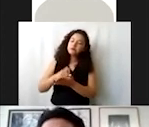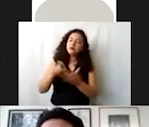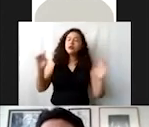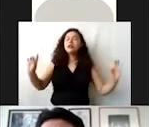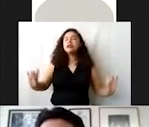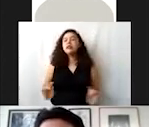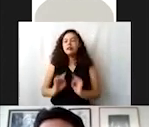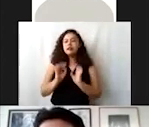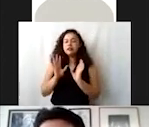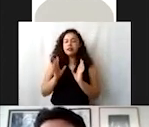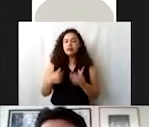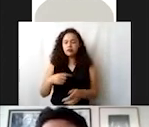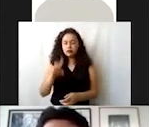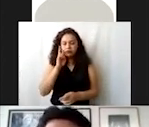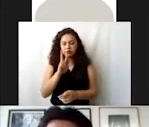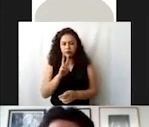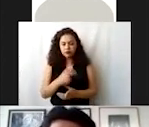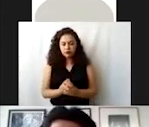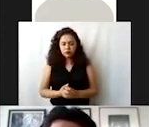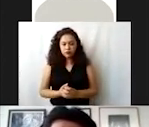observo que hay un